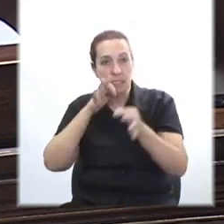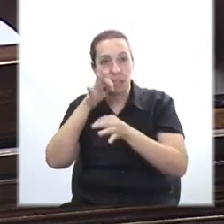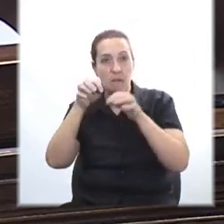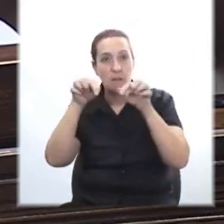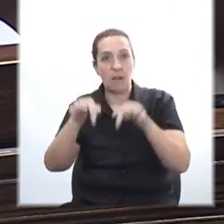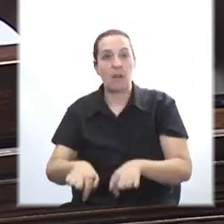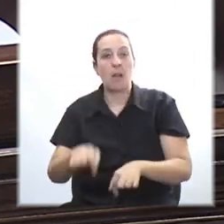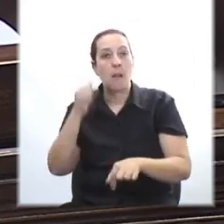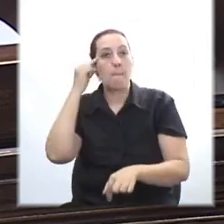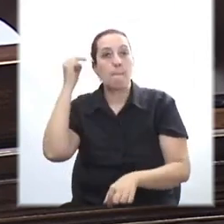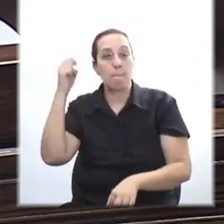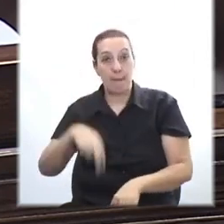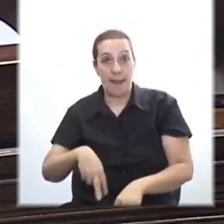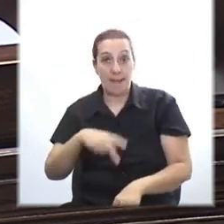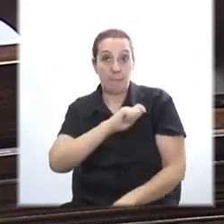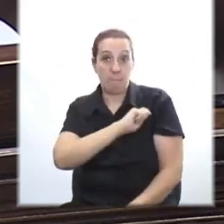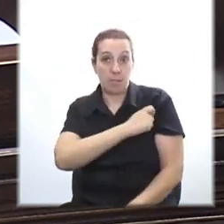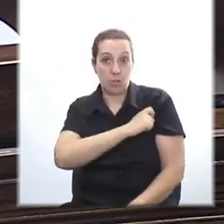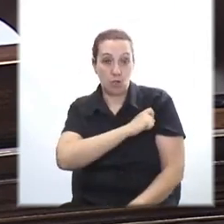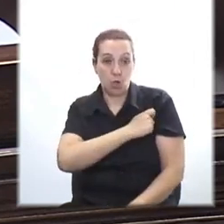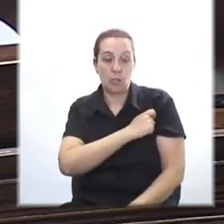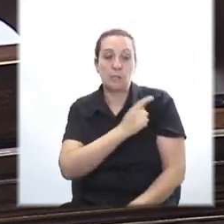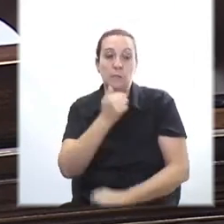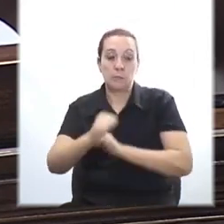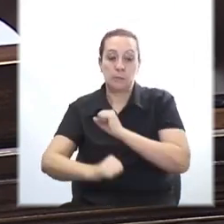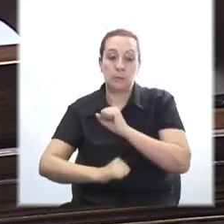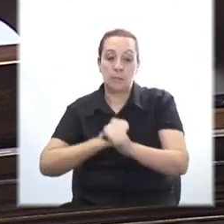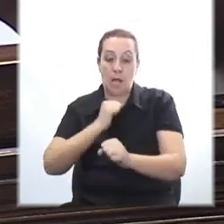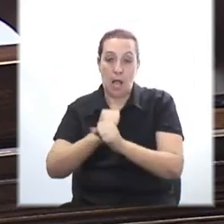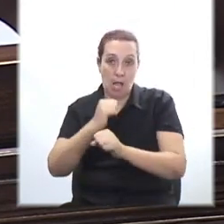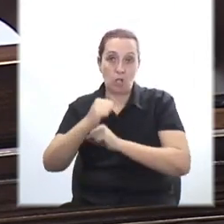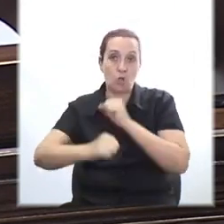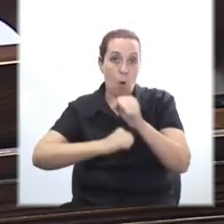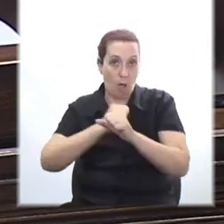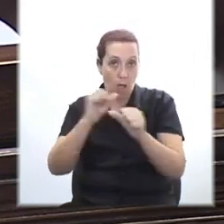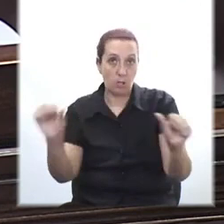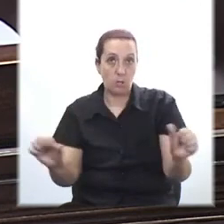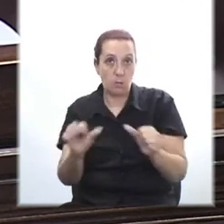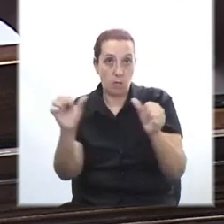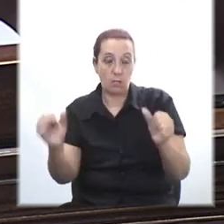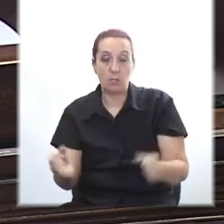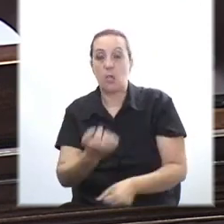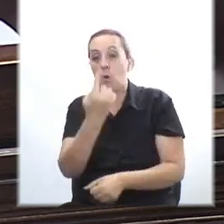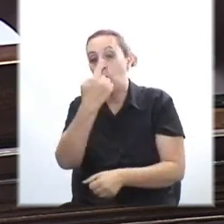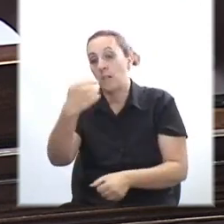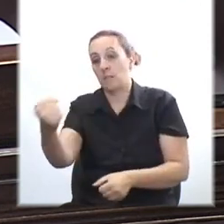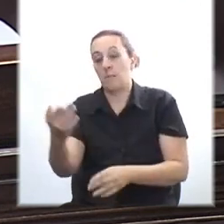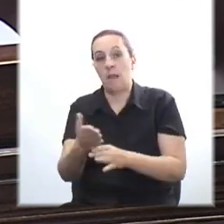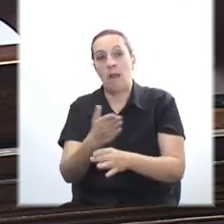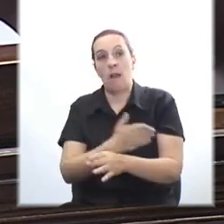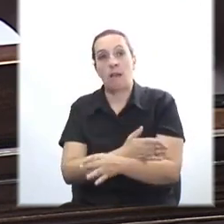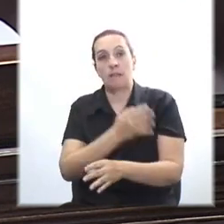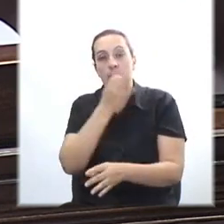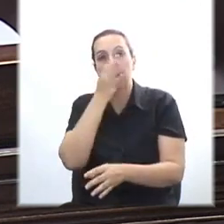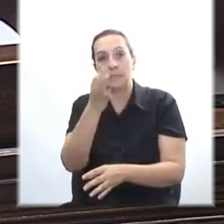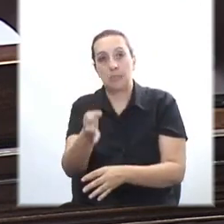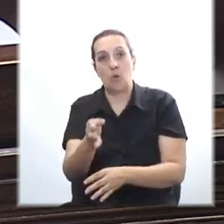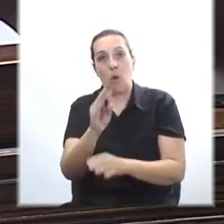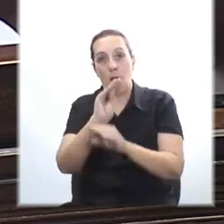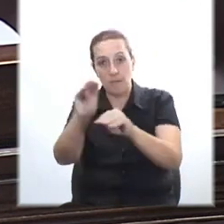de inspecciones que se hace anualmente y que una semana antes se dijo aquí que se